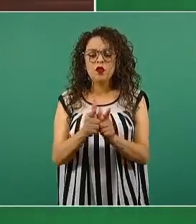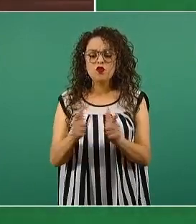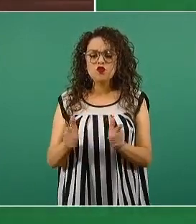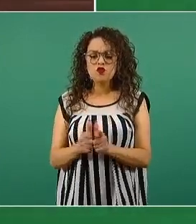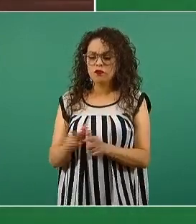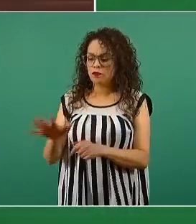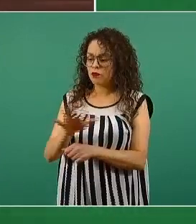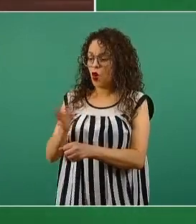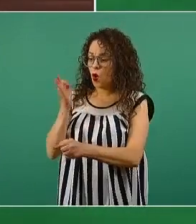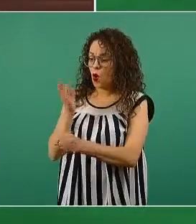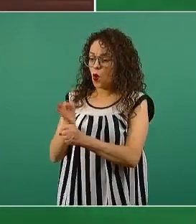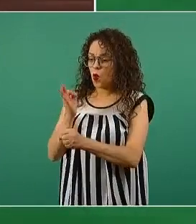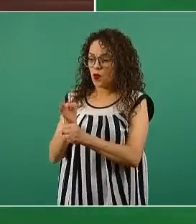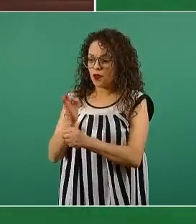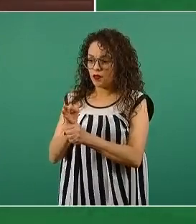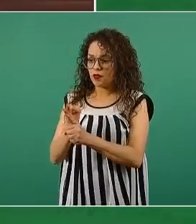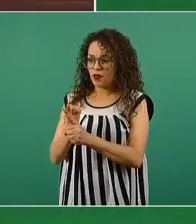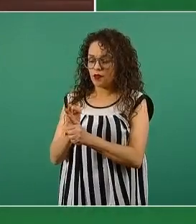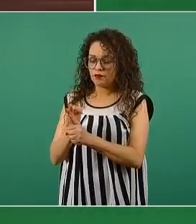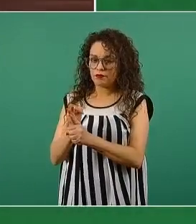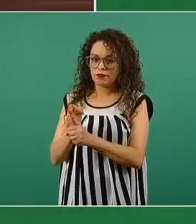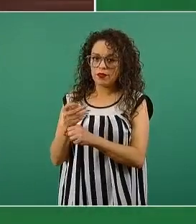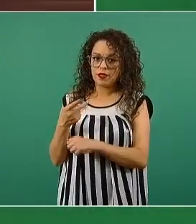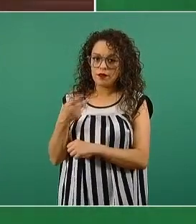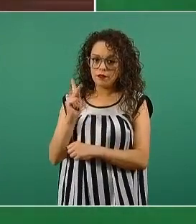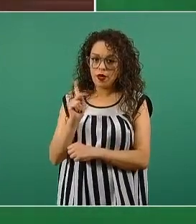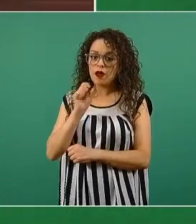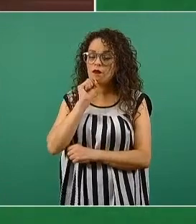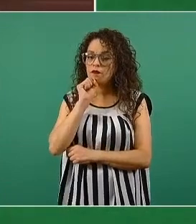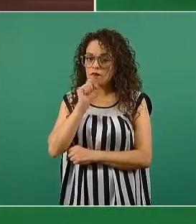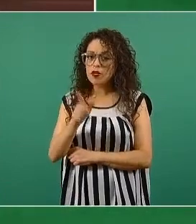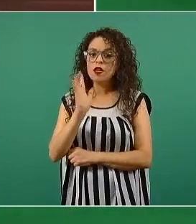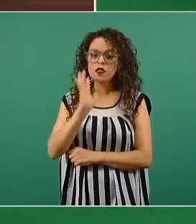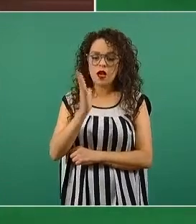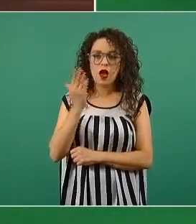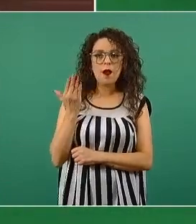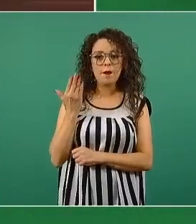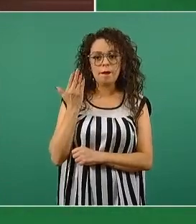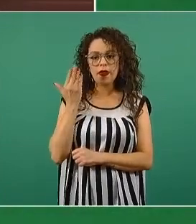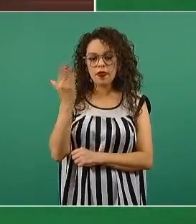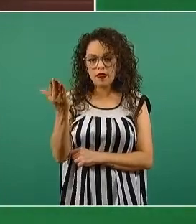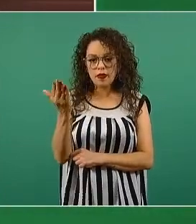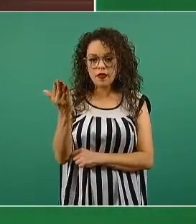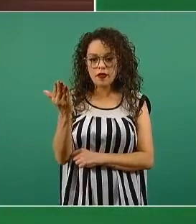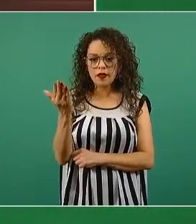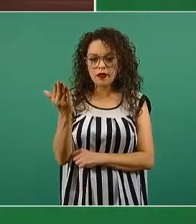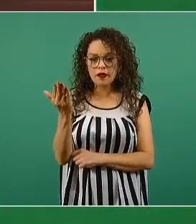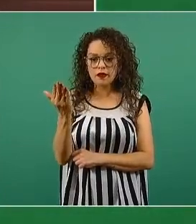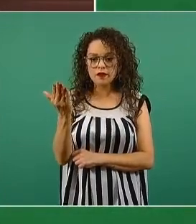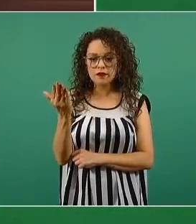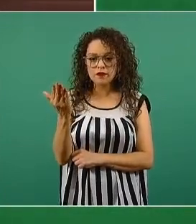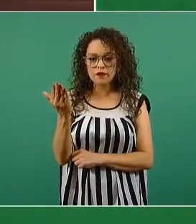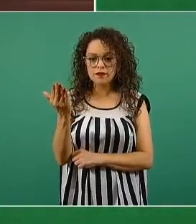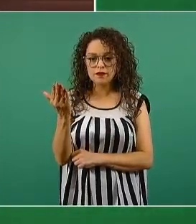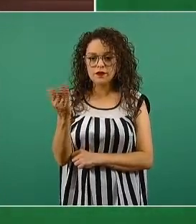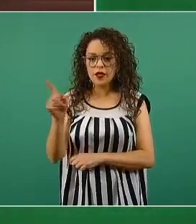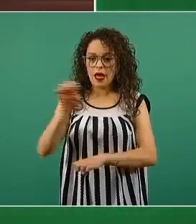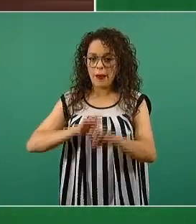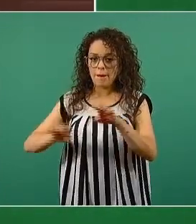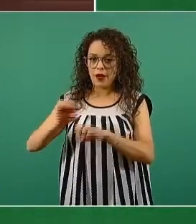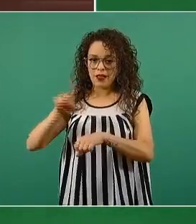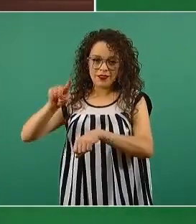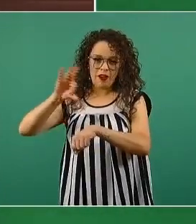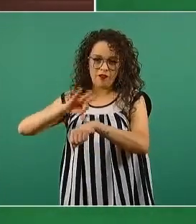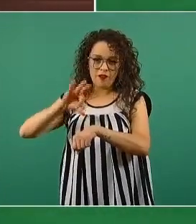que tenemos, pero ya justo también hemos pedido, y tanto a las casas farmacéuticas que ya